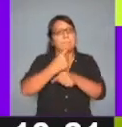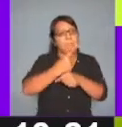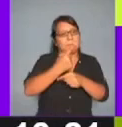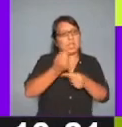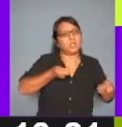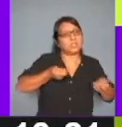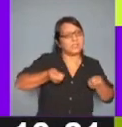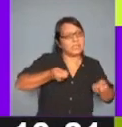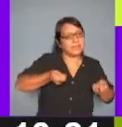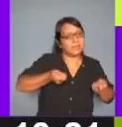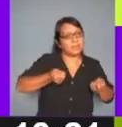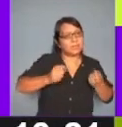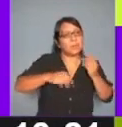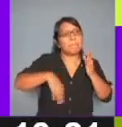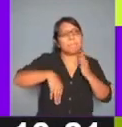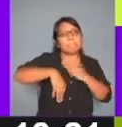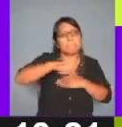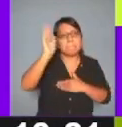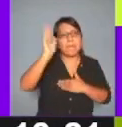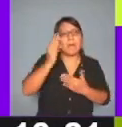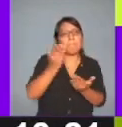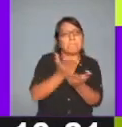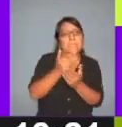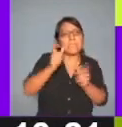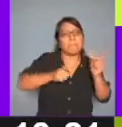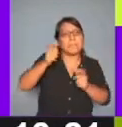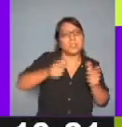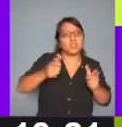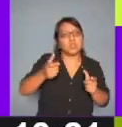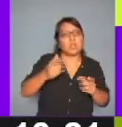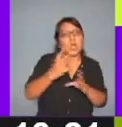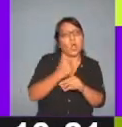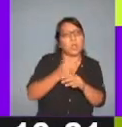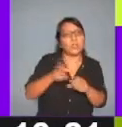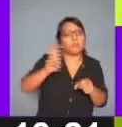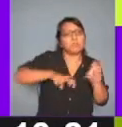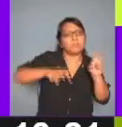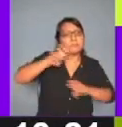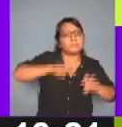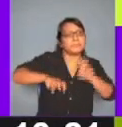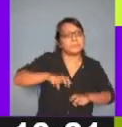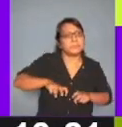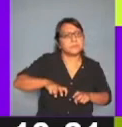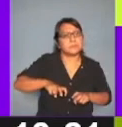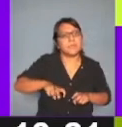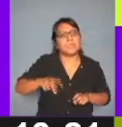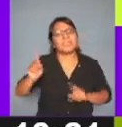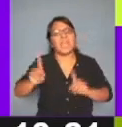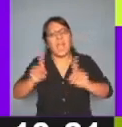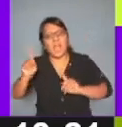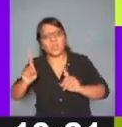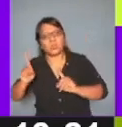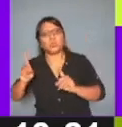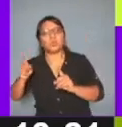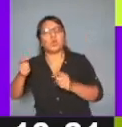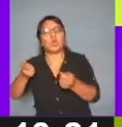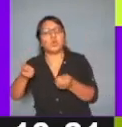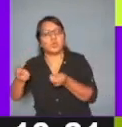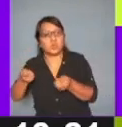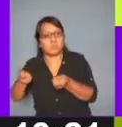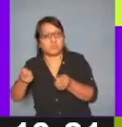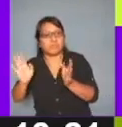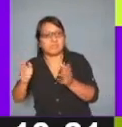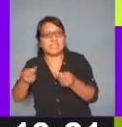que tengan mayor demanda este y reestructurar aquellos servicios que gracias al subsidio se